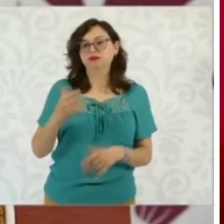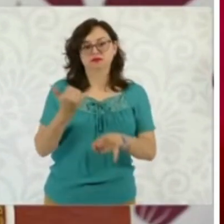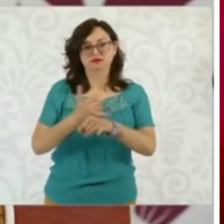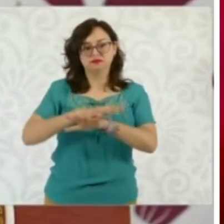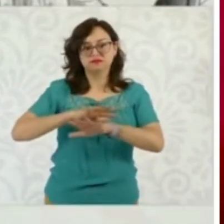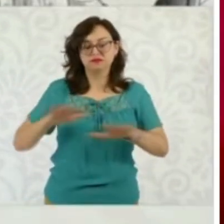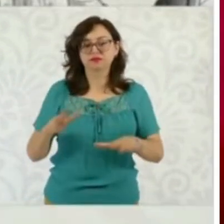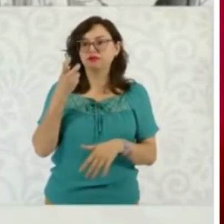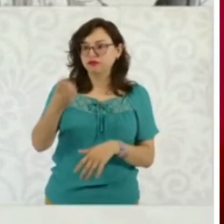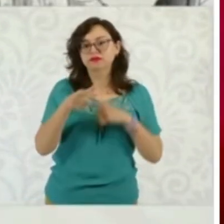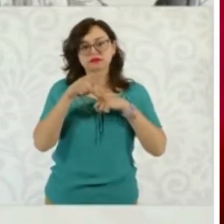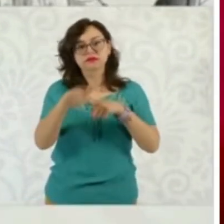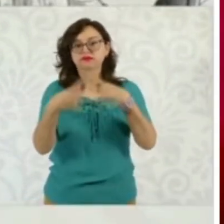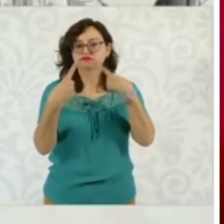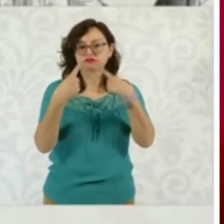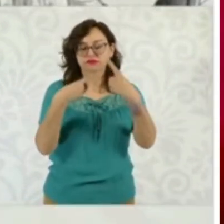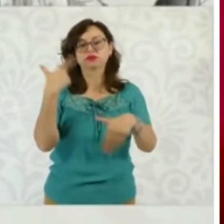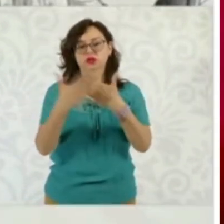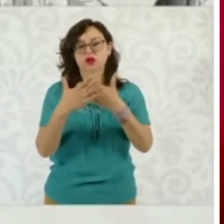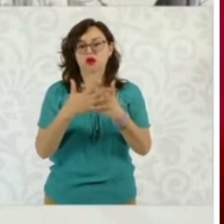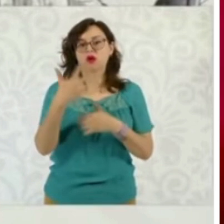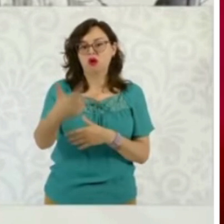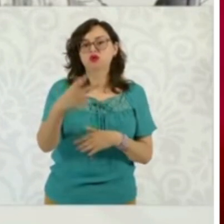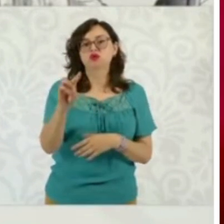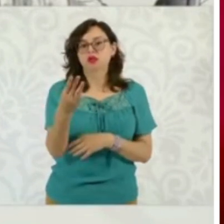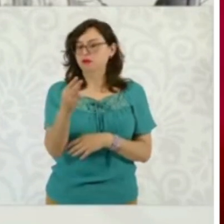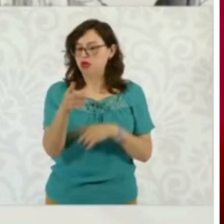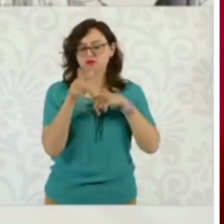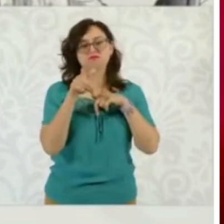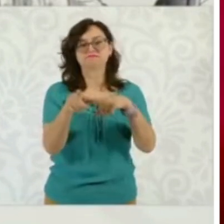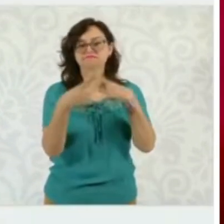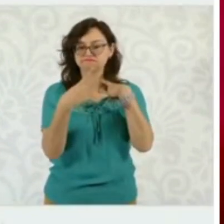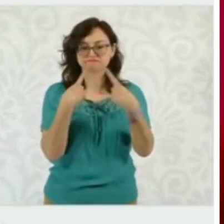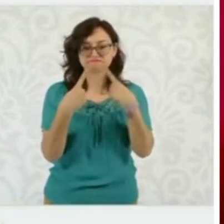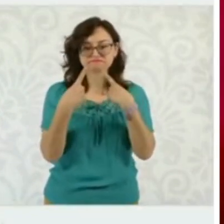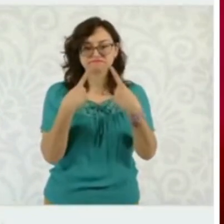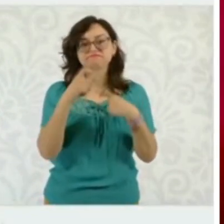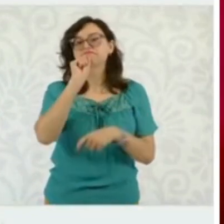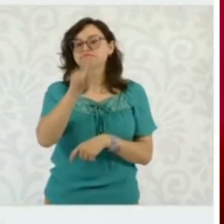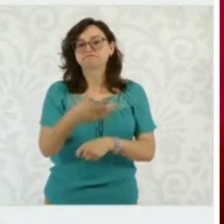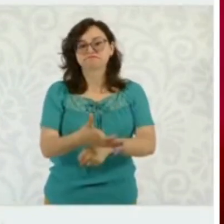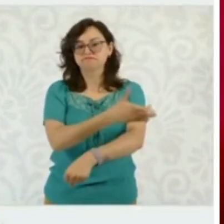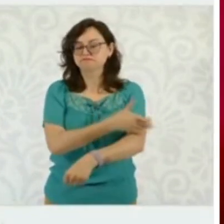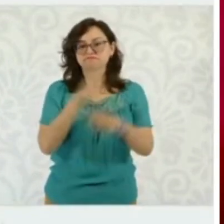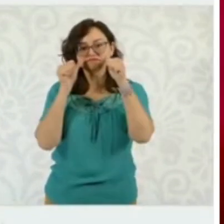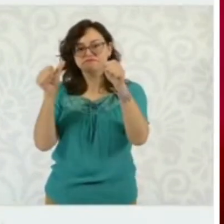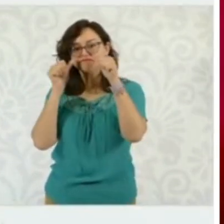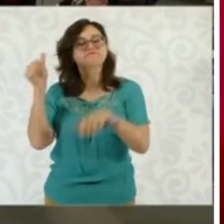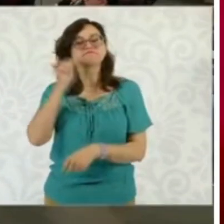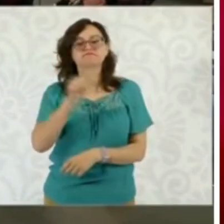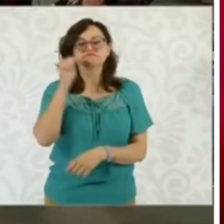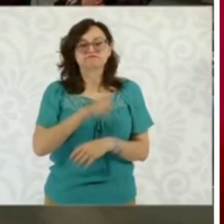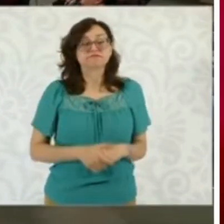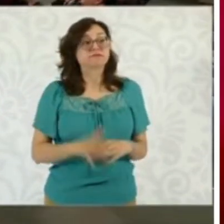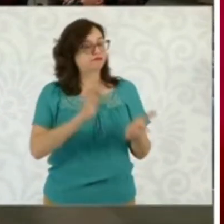pensiones. Y vamos a seguir en diálogo. El 8 de mayo tenemos este diálogo y también pues están ahí los compañeros para poderlos atender siempre. Gracias,